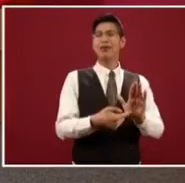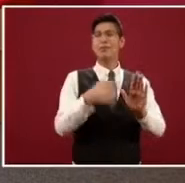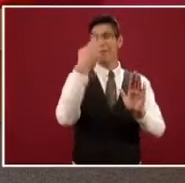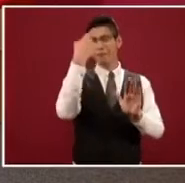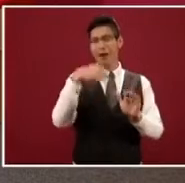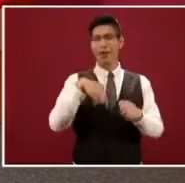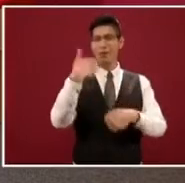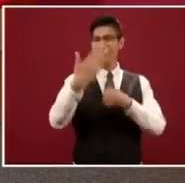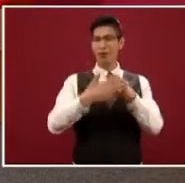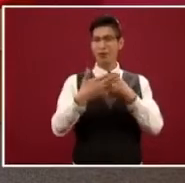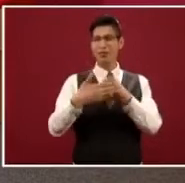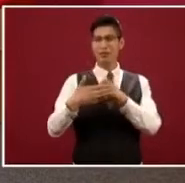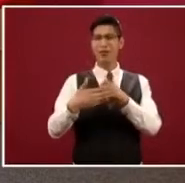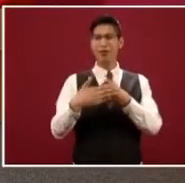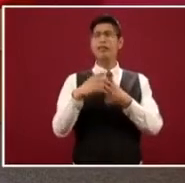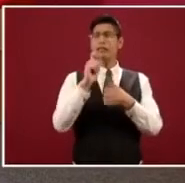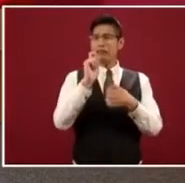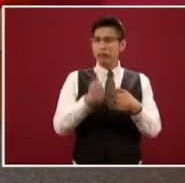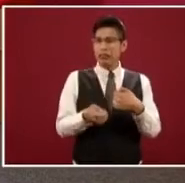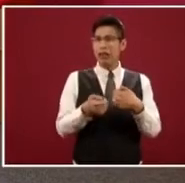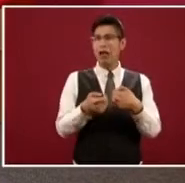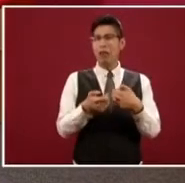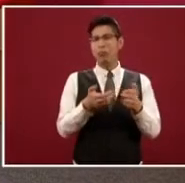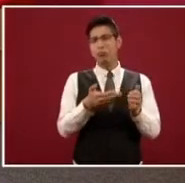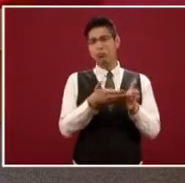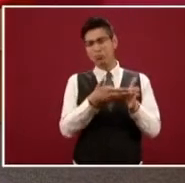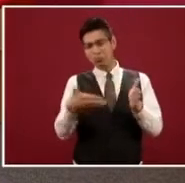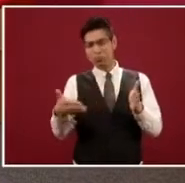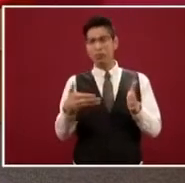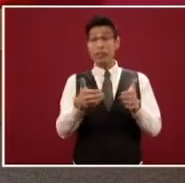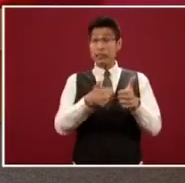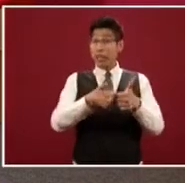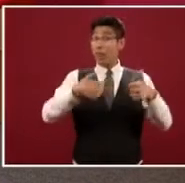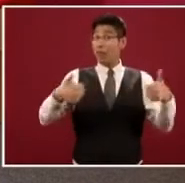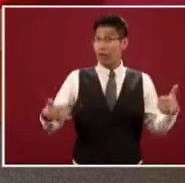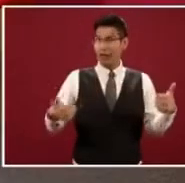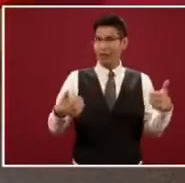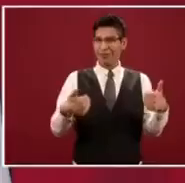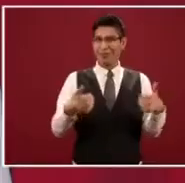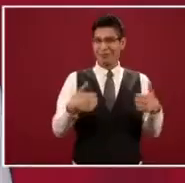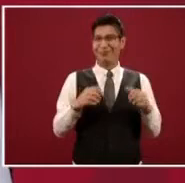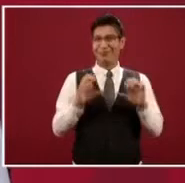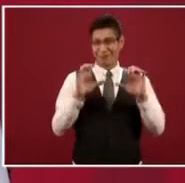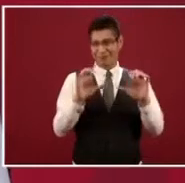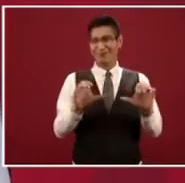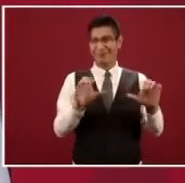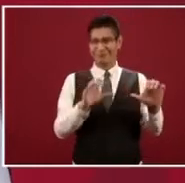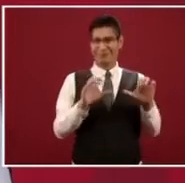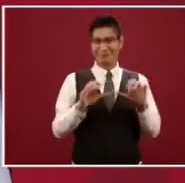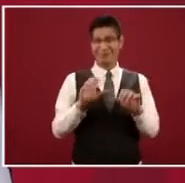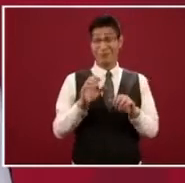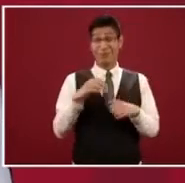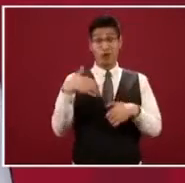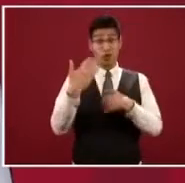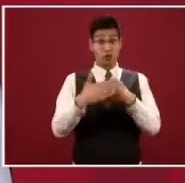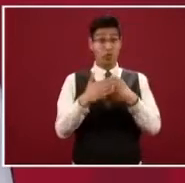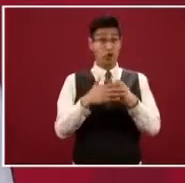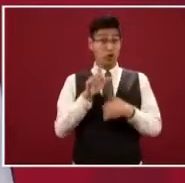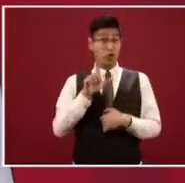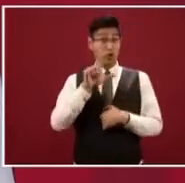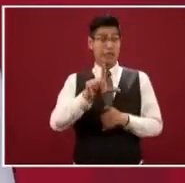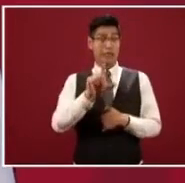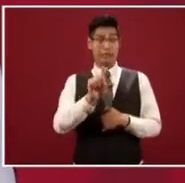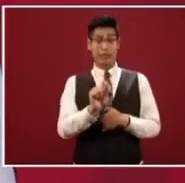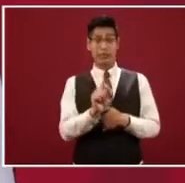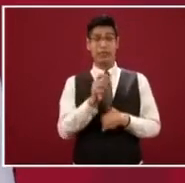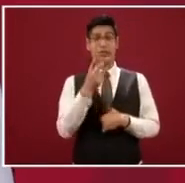Jornada Nacional de Sana Distancia, que está programada para dar inicio a partir del próximo lunes 23 de marzo.